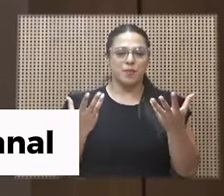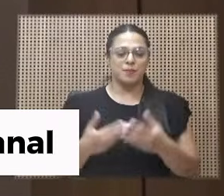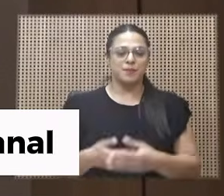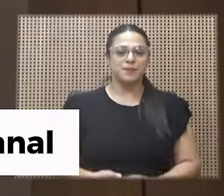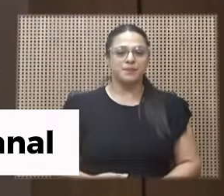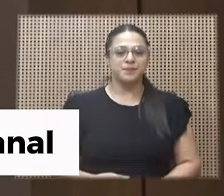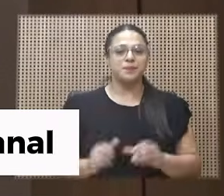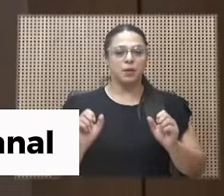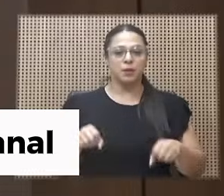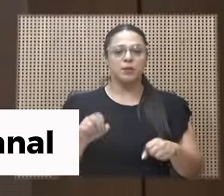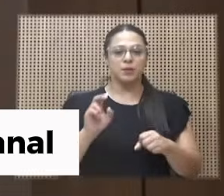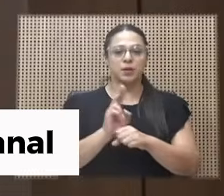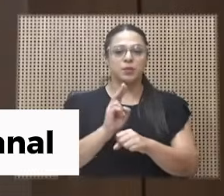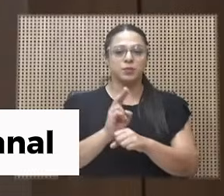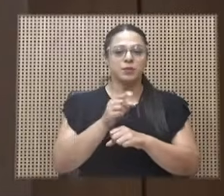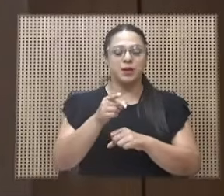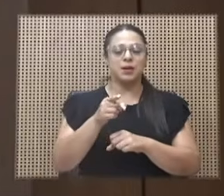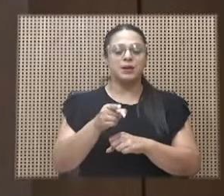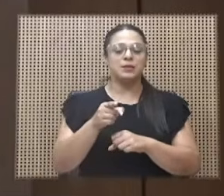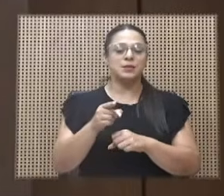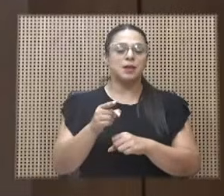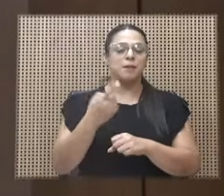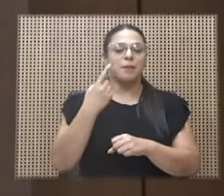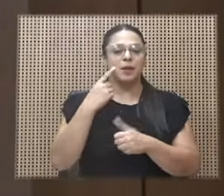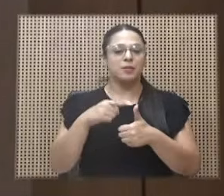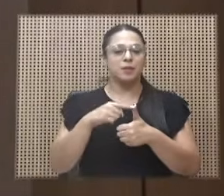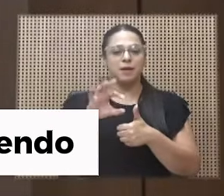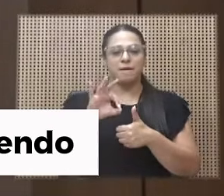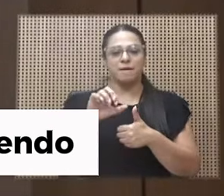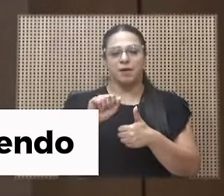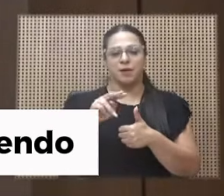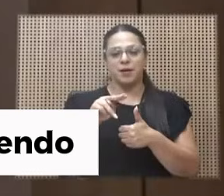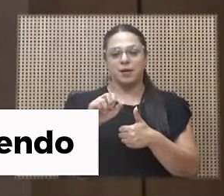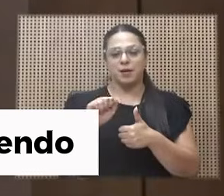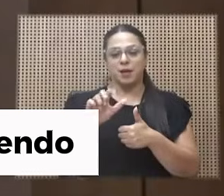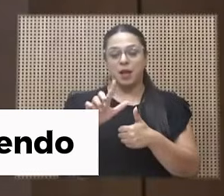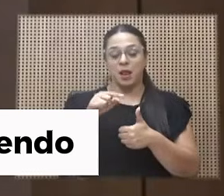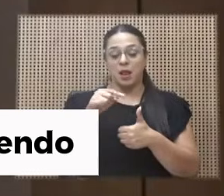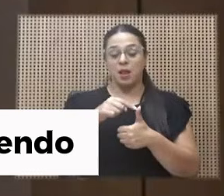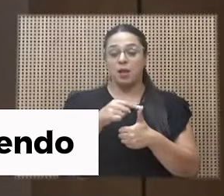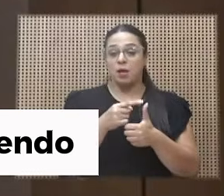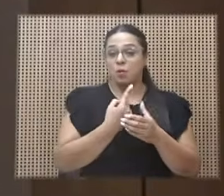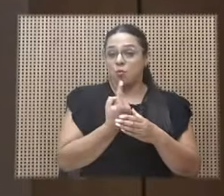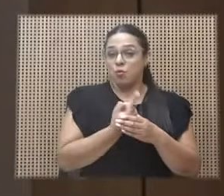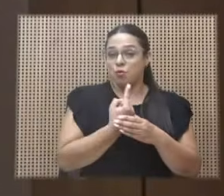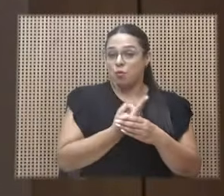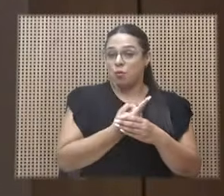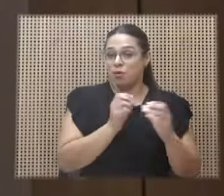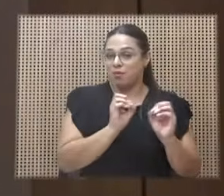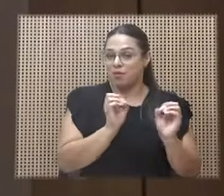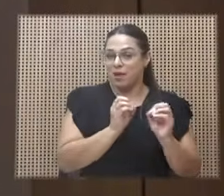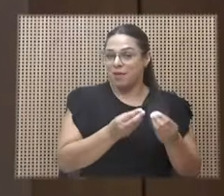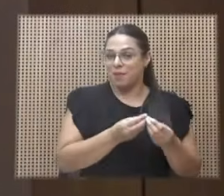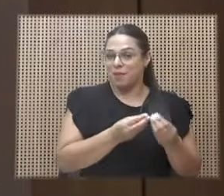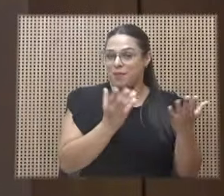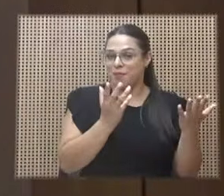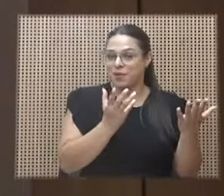podría utilizar esta figura para FANAL, que aunque no debiera ser un monopolio público, lo sigue siendo. Y mientras lo